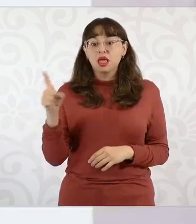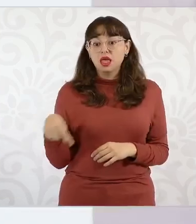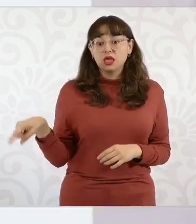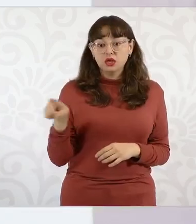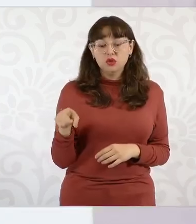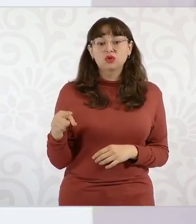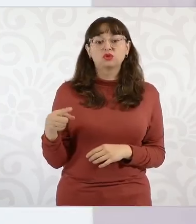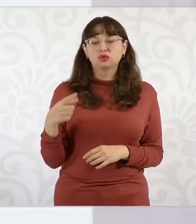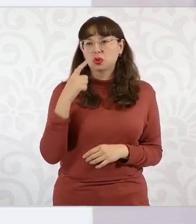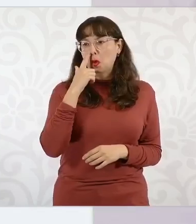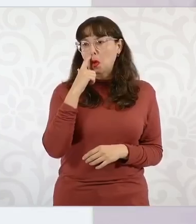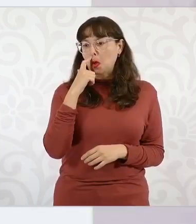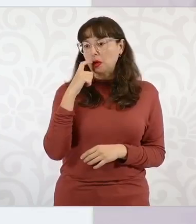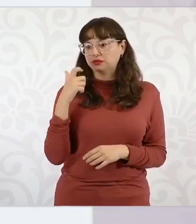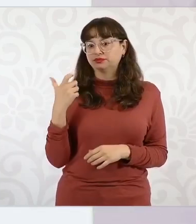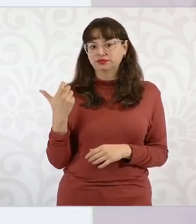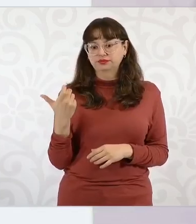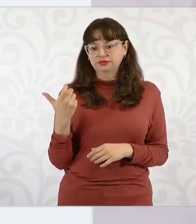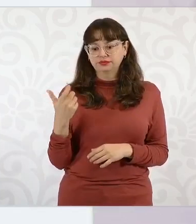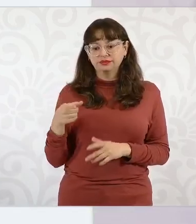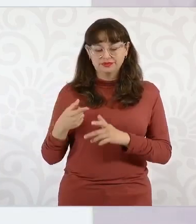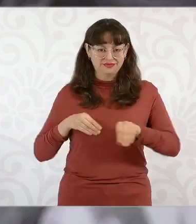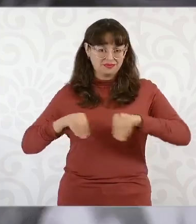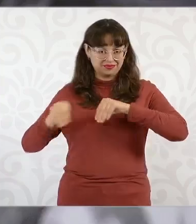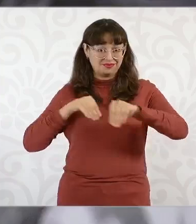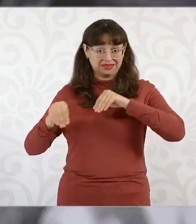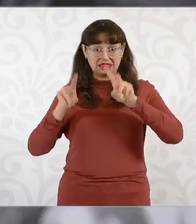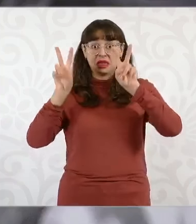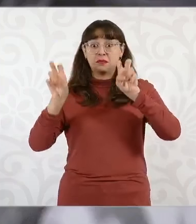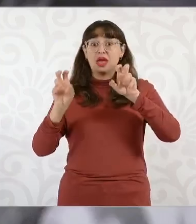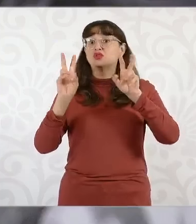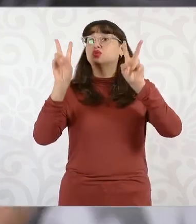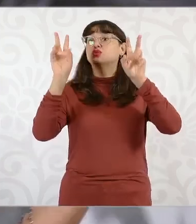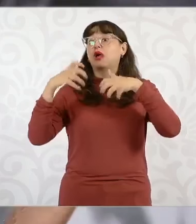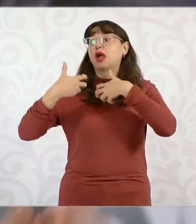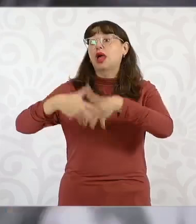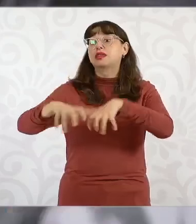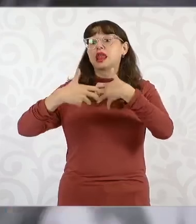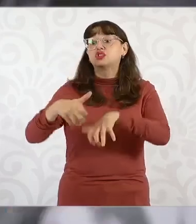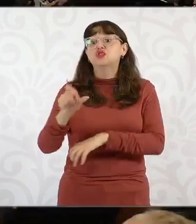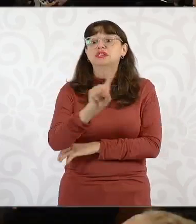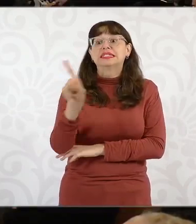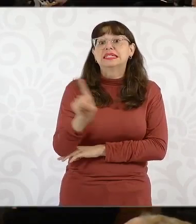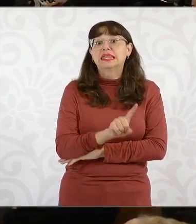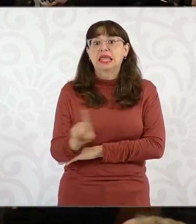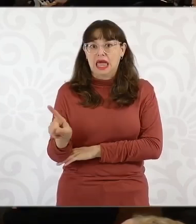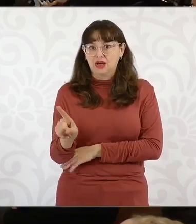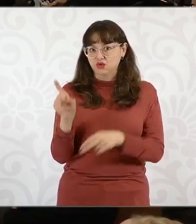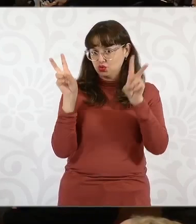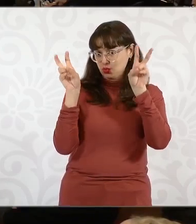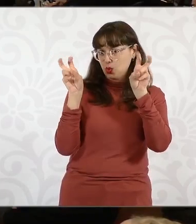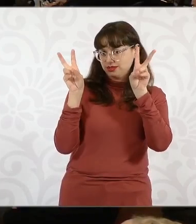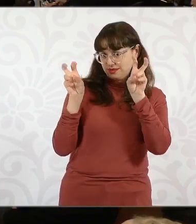publicaciones que se hicieron alrededor de la marcha de la generación Z, si ustedes recuerdan. Aquí justamente el detector